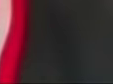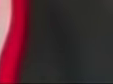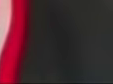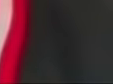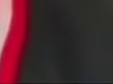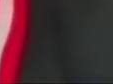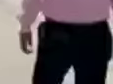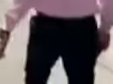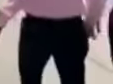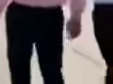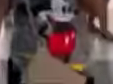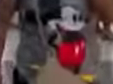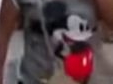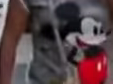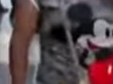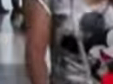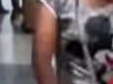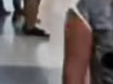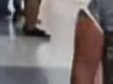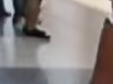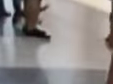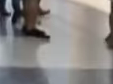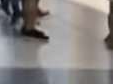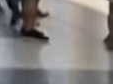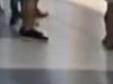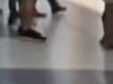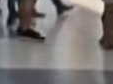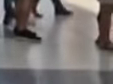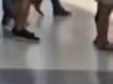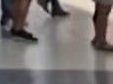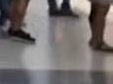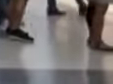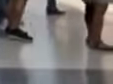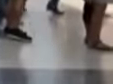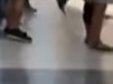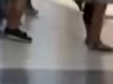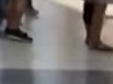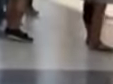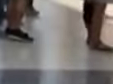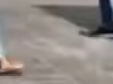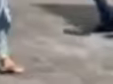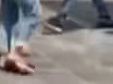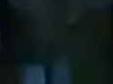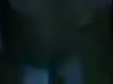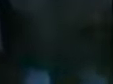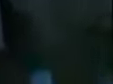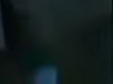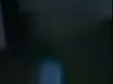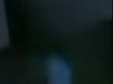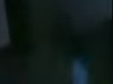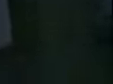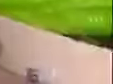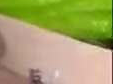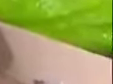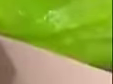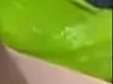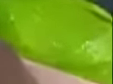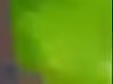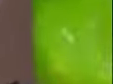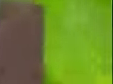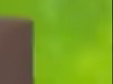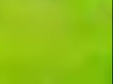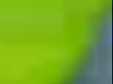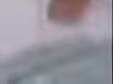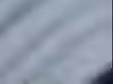fraude electoral. Luego de enterarte de esto, quisiera saber qué piensas en la cajita de los comentarios.